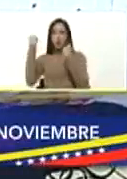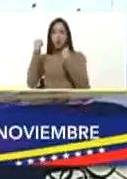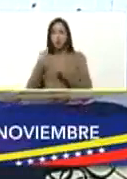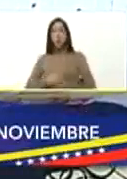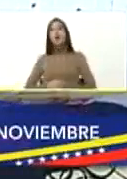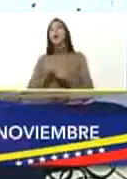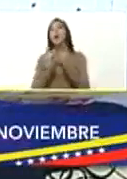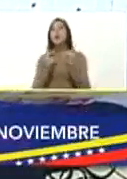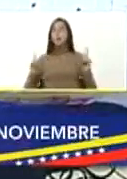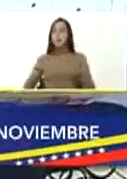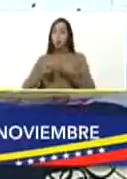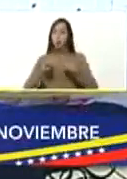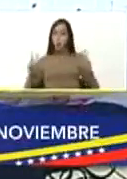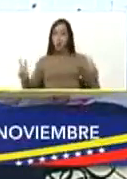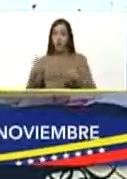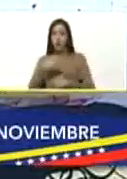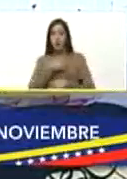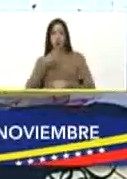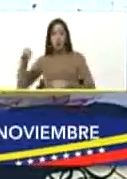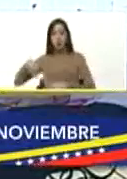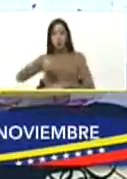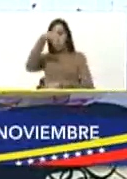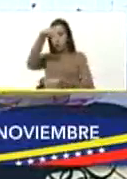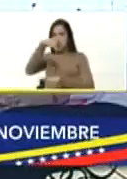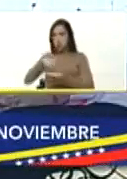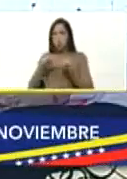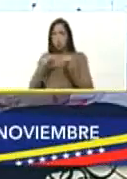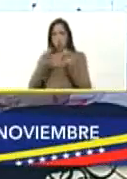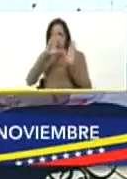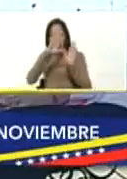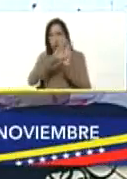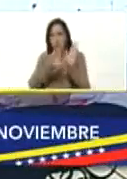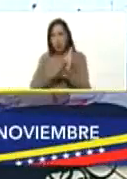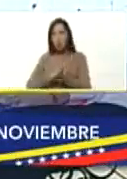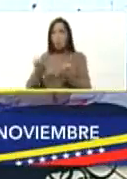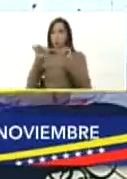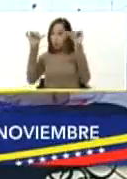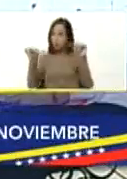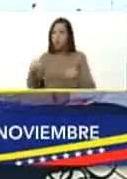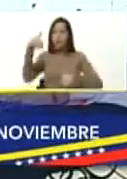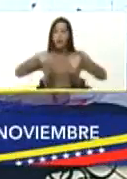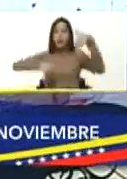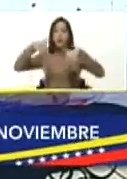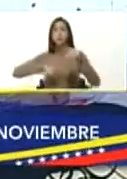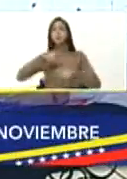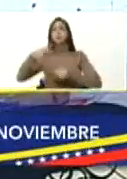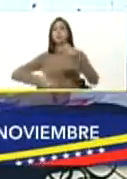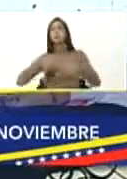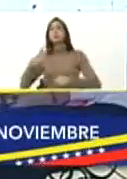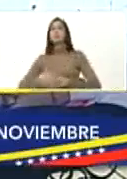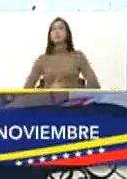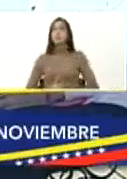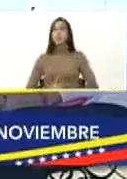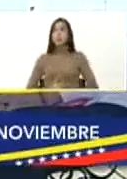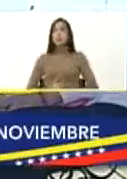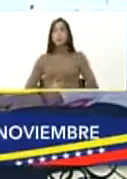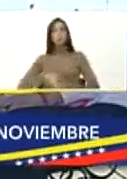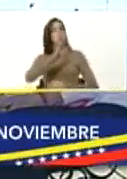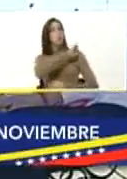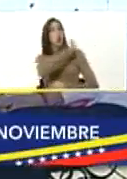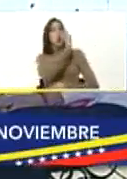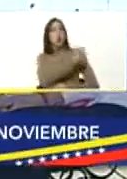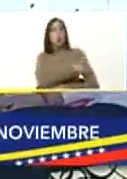democracia, la paz, la soberanía nacional, la constitución y el sistema electoral. Va a